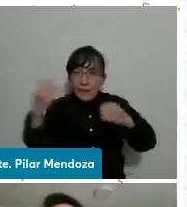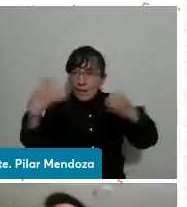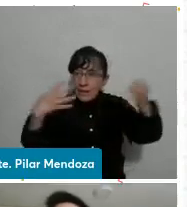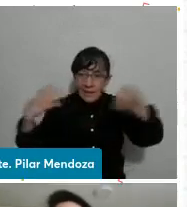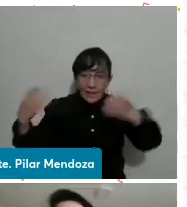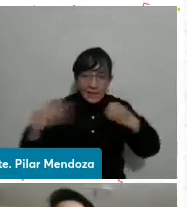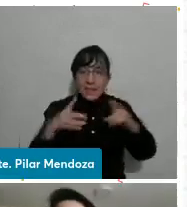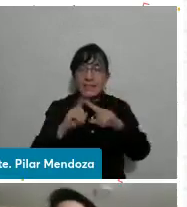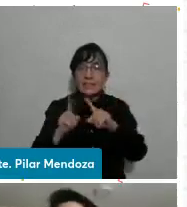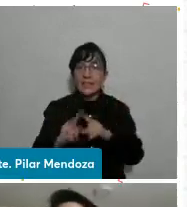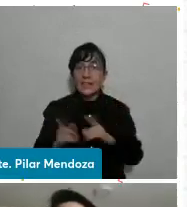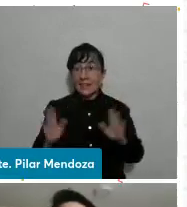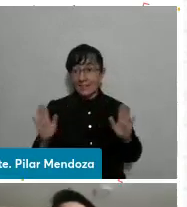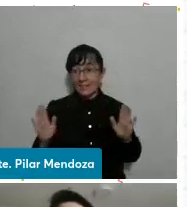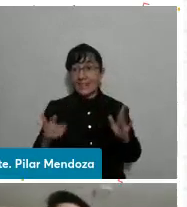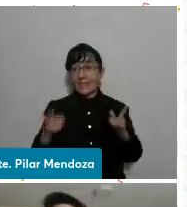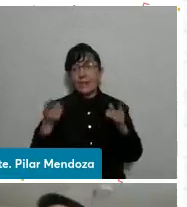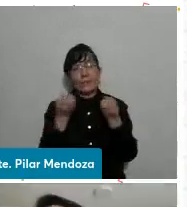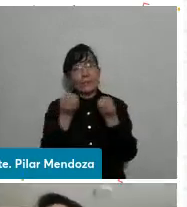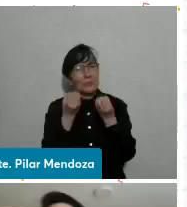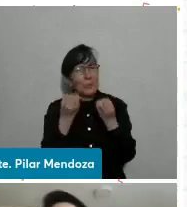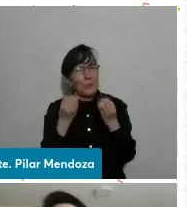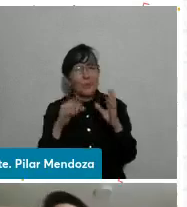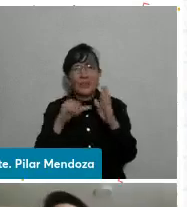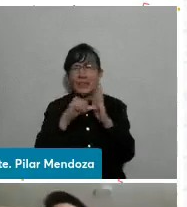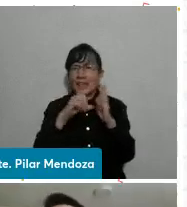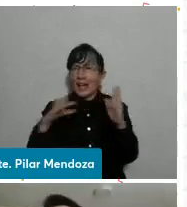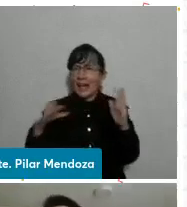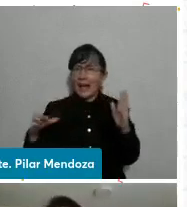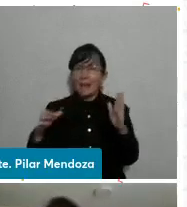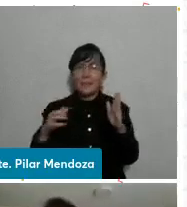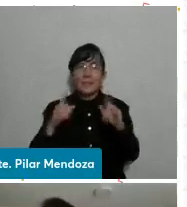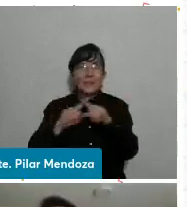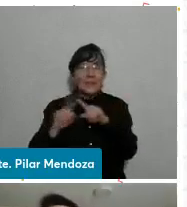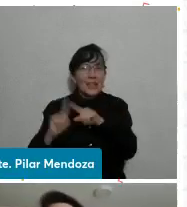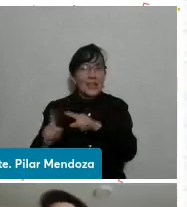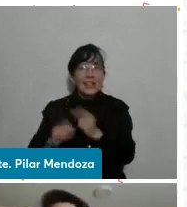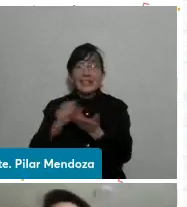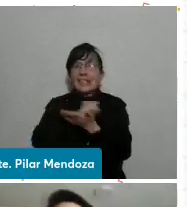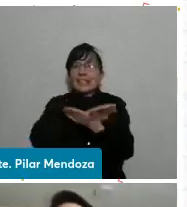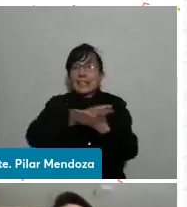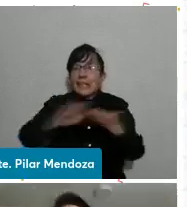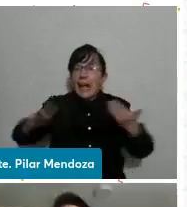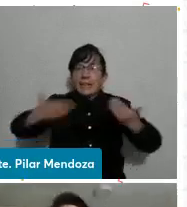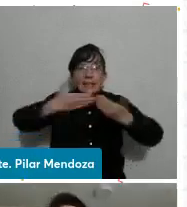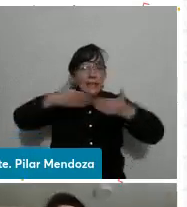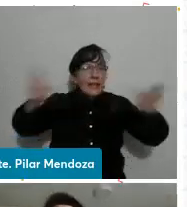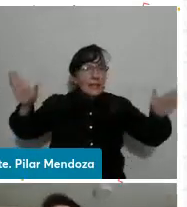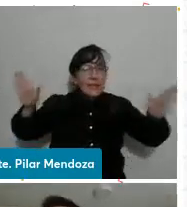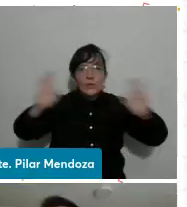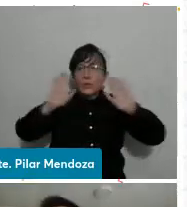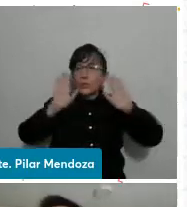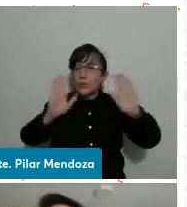Existen muchísimas aplicaciones actuales gratuitas de acceso abierto para que todos